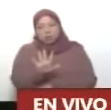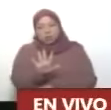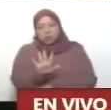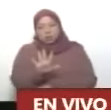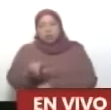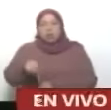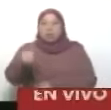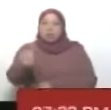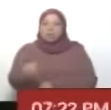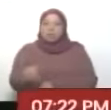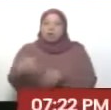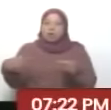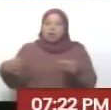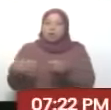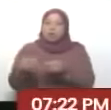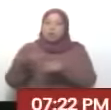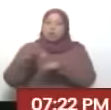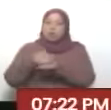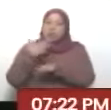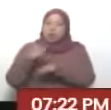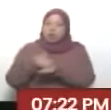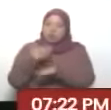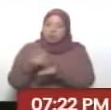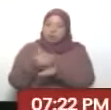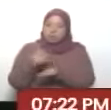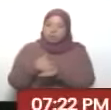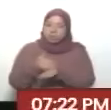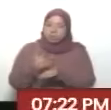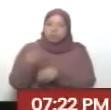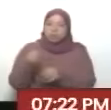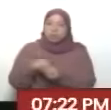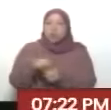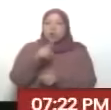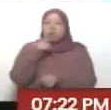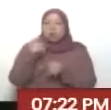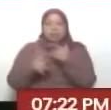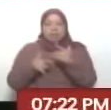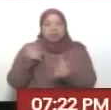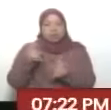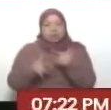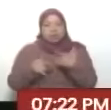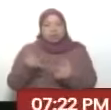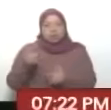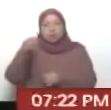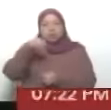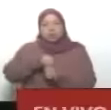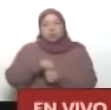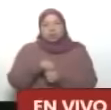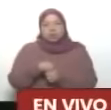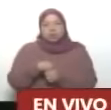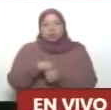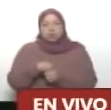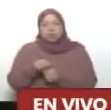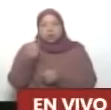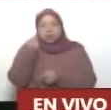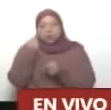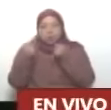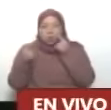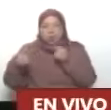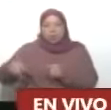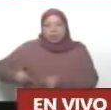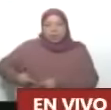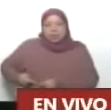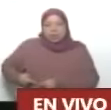Luego tuve la reunión el jueves, intensa la agenda, intensa, cargando pilas